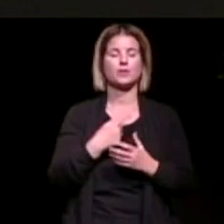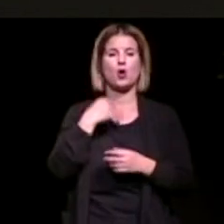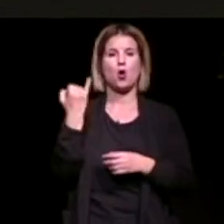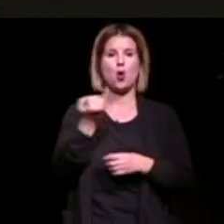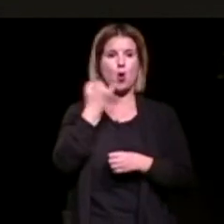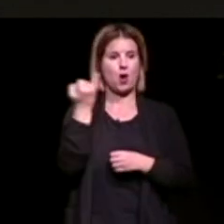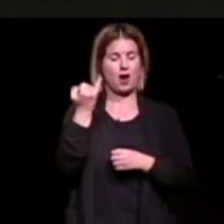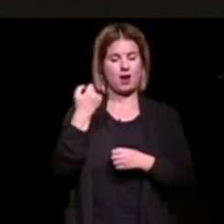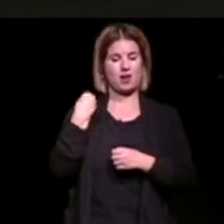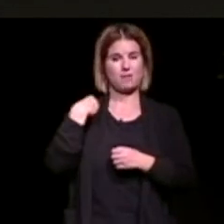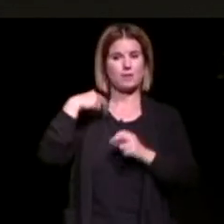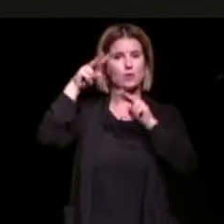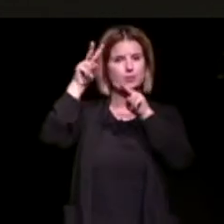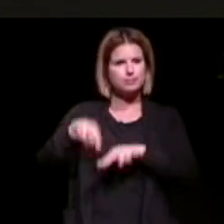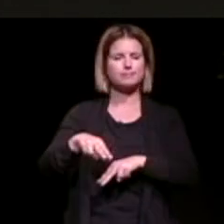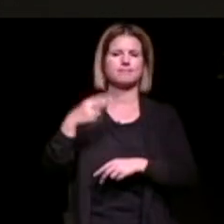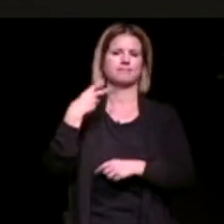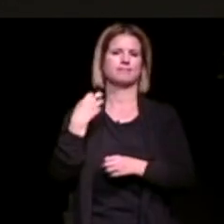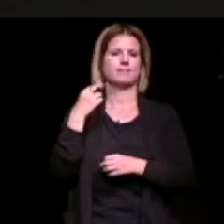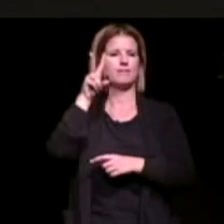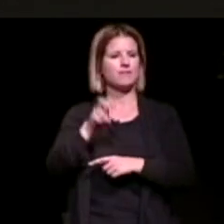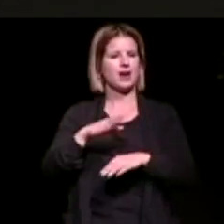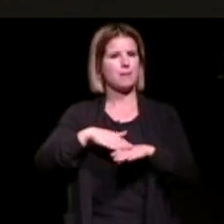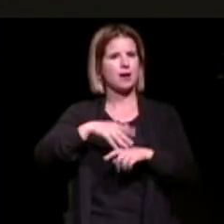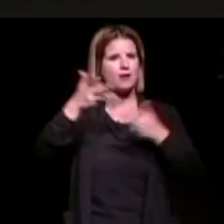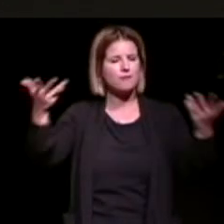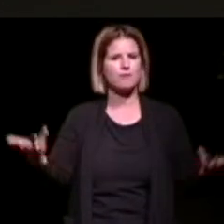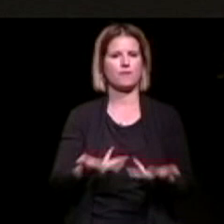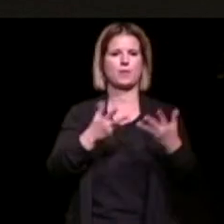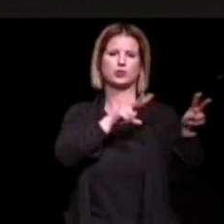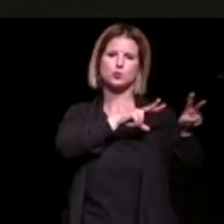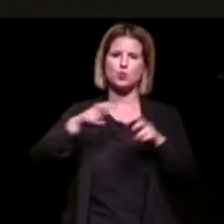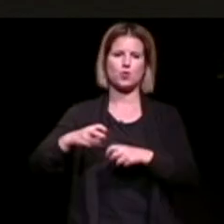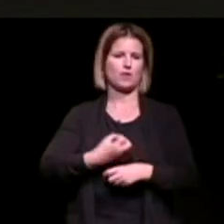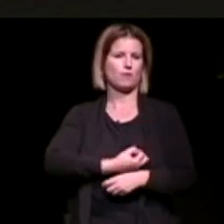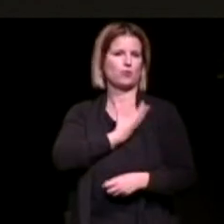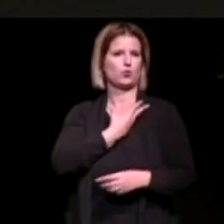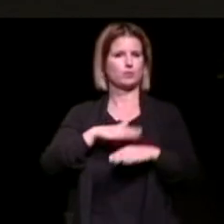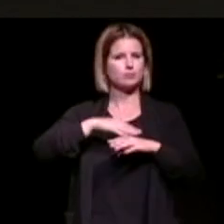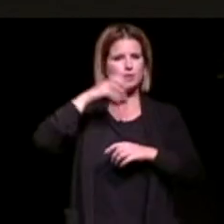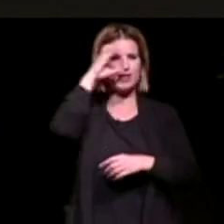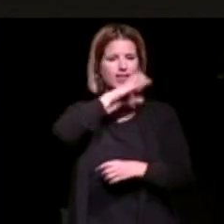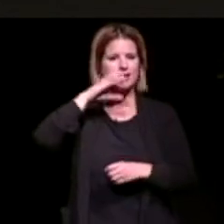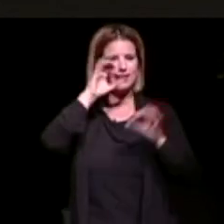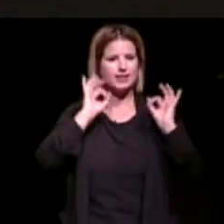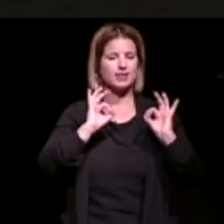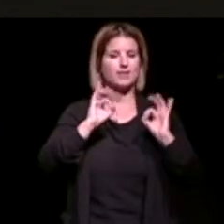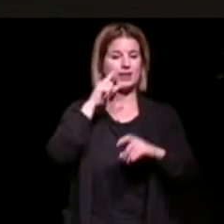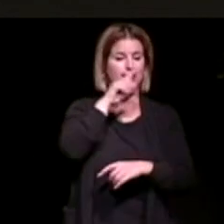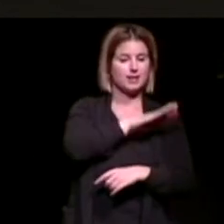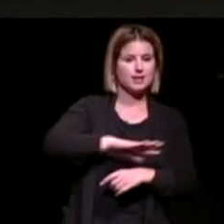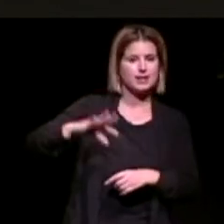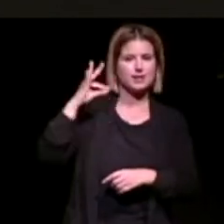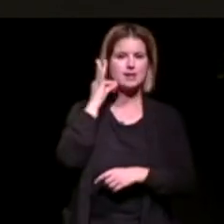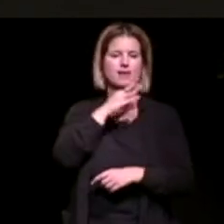ojalá este reconocimiento sirva para despertar y fomentar nuevas vocaciones científicas entre las niñas y